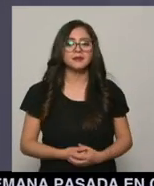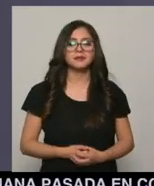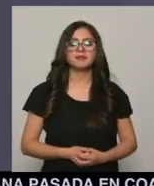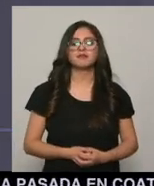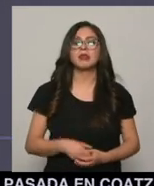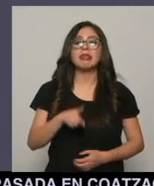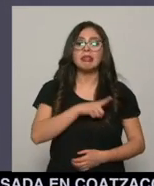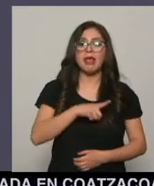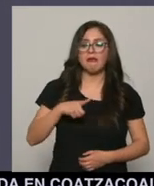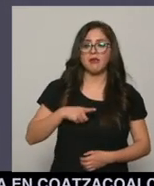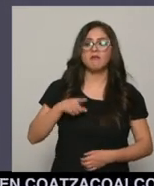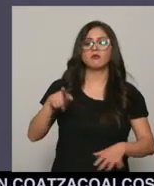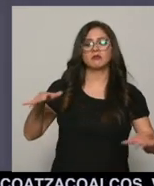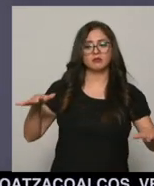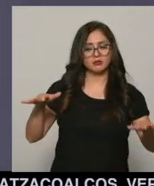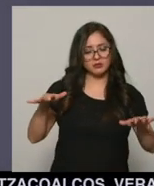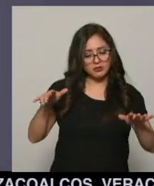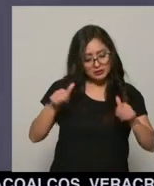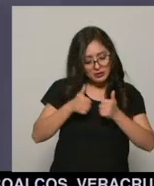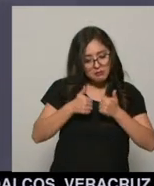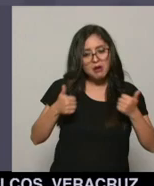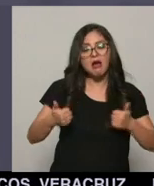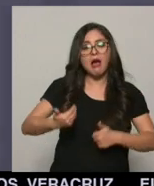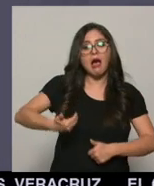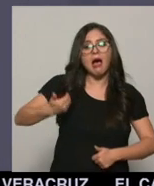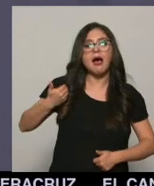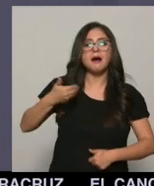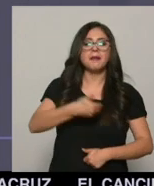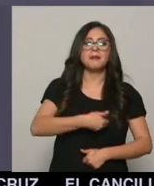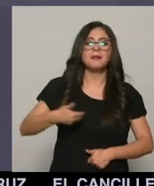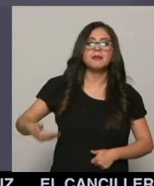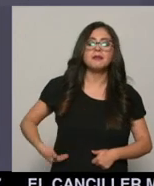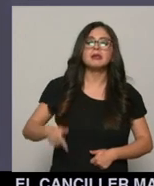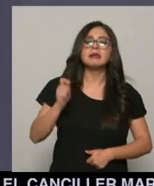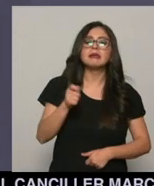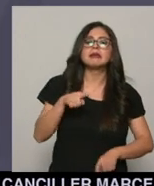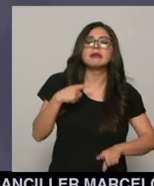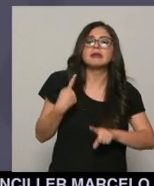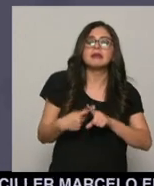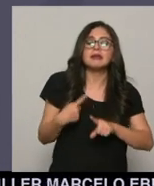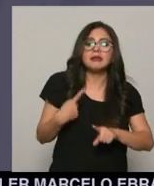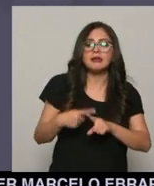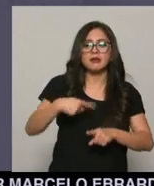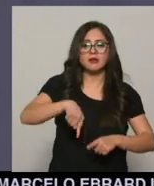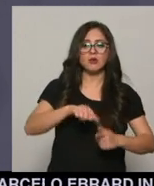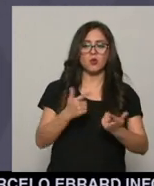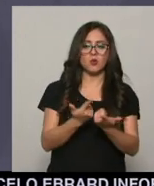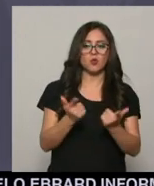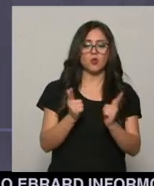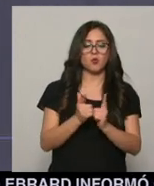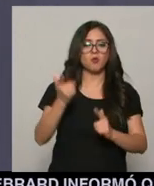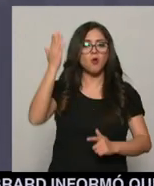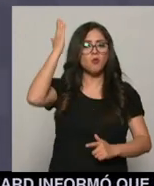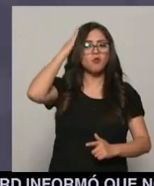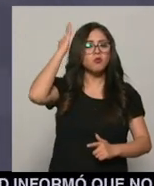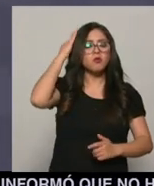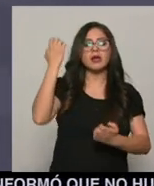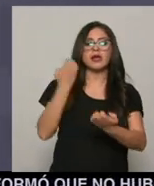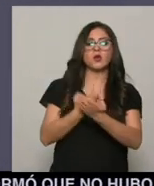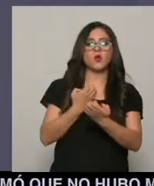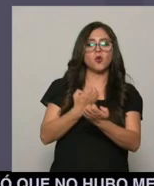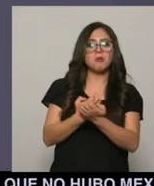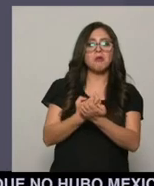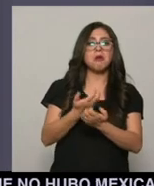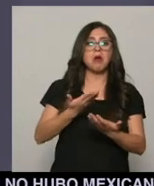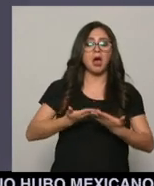Separarla. Porque antes el presidente era el agente de los grupos de poder económico. Ahora el presidente no